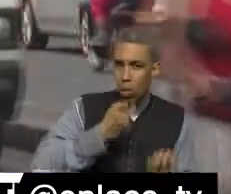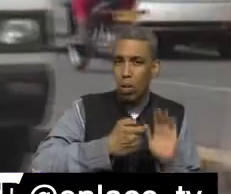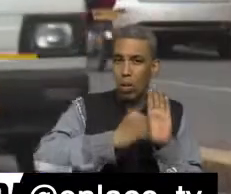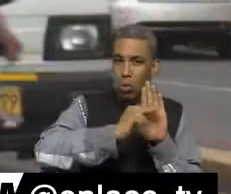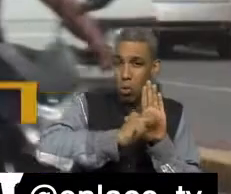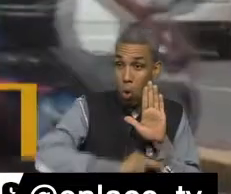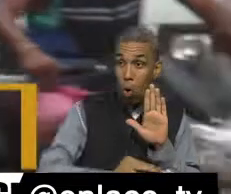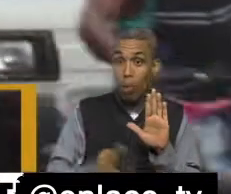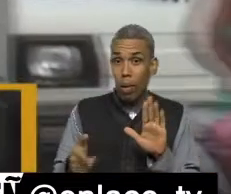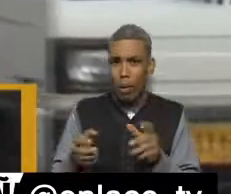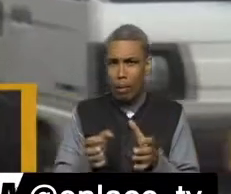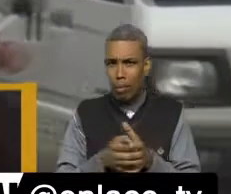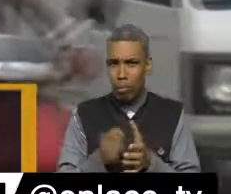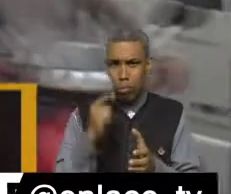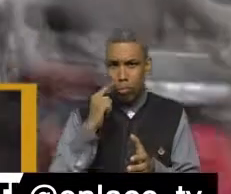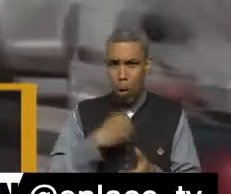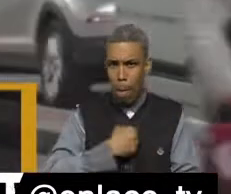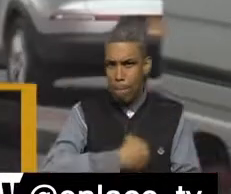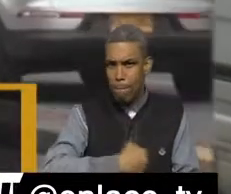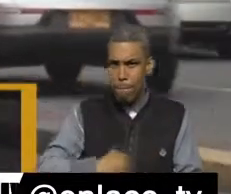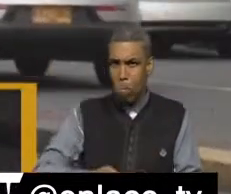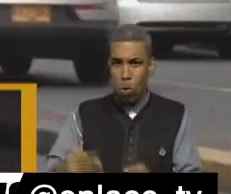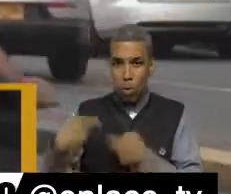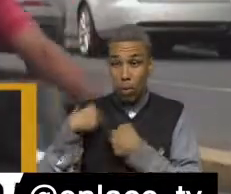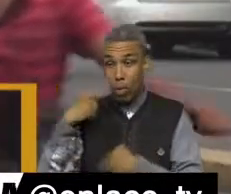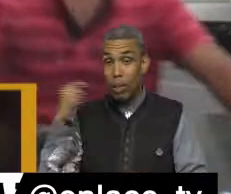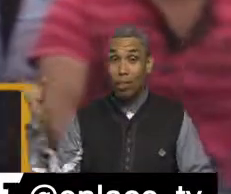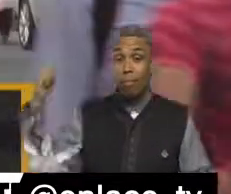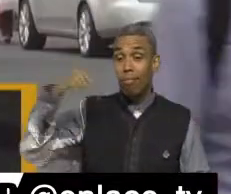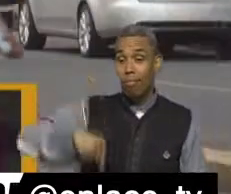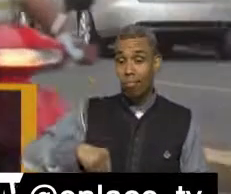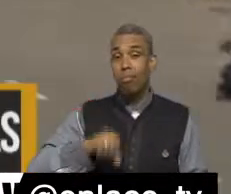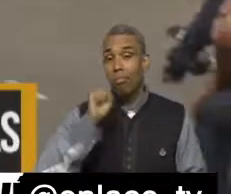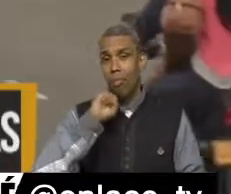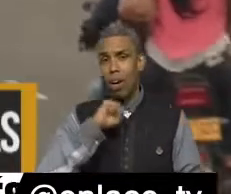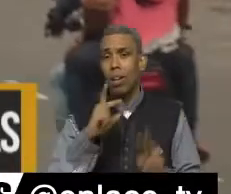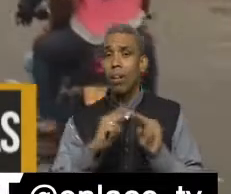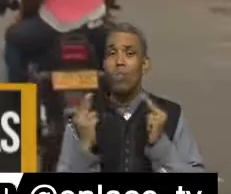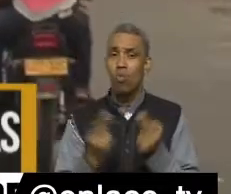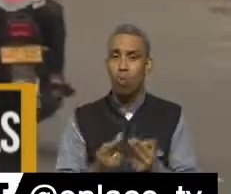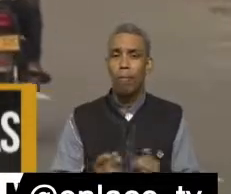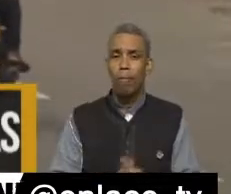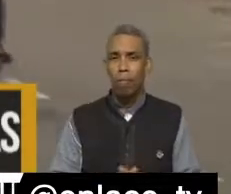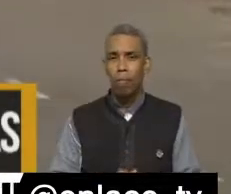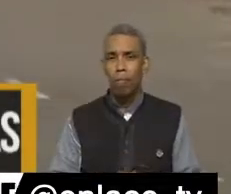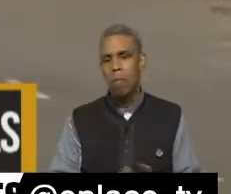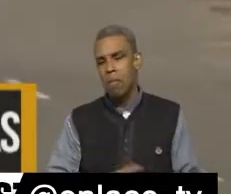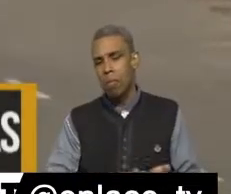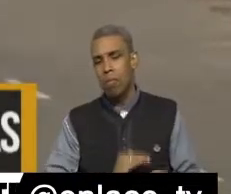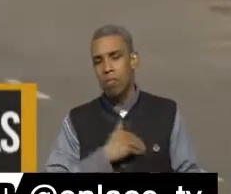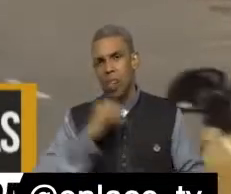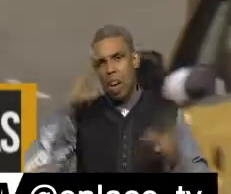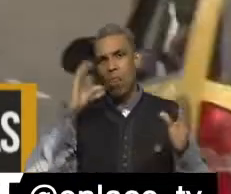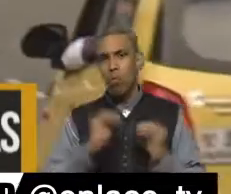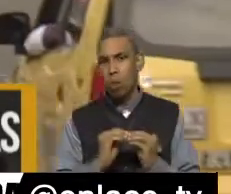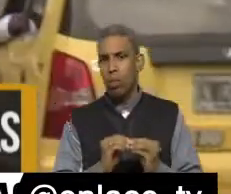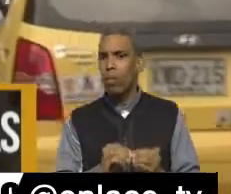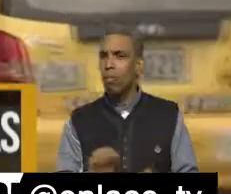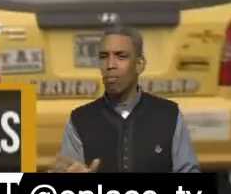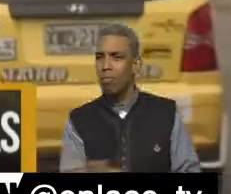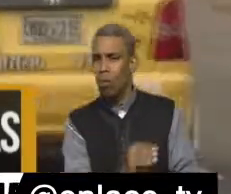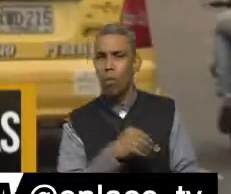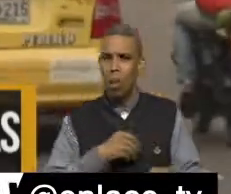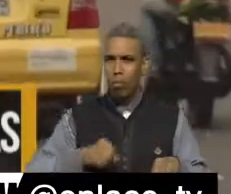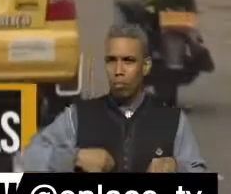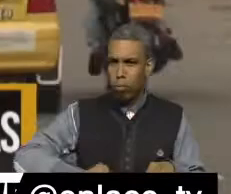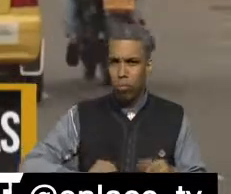La Agencia Nacional de Seguridad Vial, junto con la Corporación Andina de Fomento CAFS, suscribió un convenio para la formulación de manera participativa y de acuerdo a